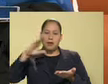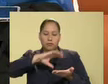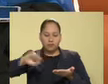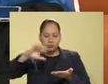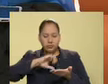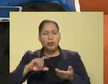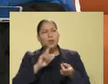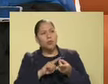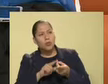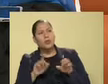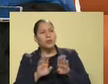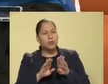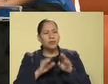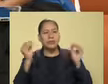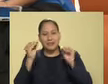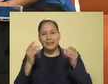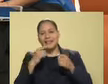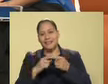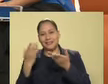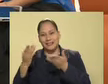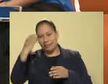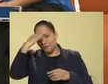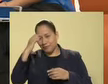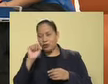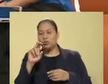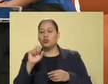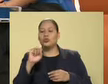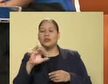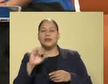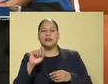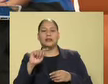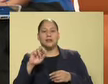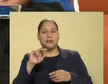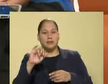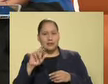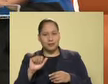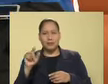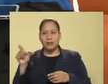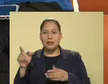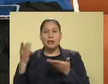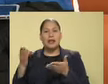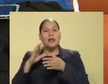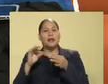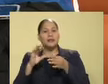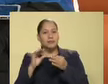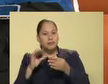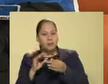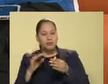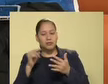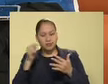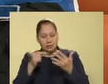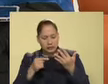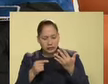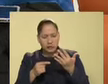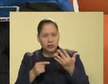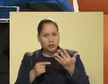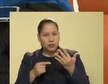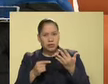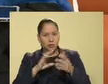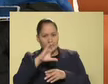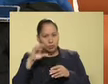que hacer, pero bueno, todo eso mejor se lo dejamos a la experta Susi Castaneira para que nos explique, bueno, con todos los